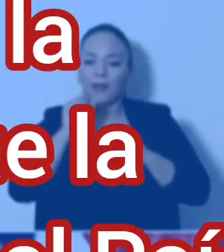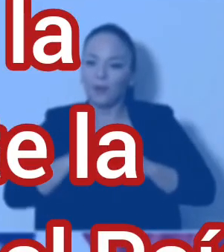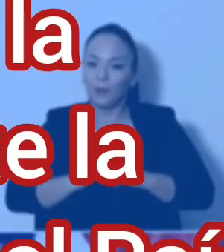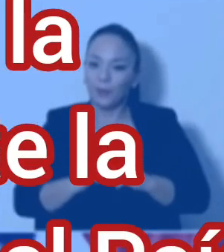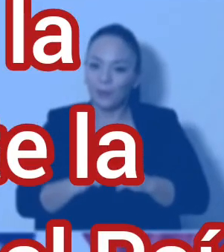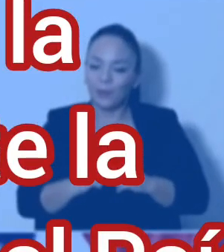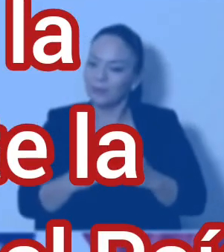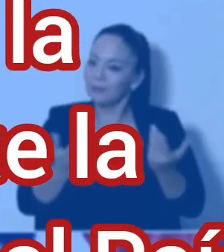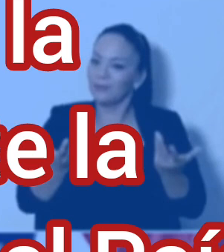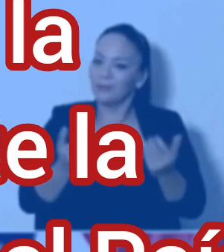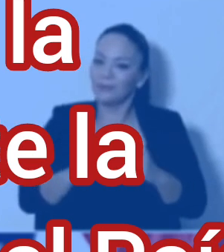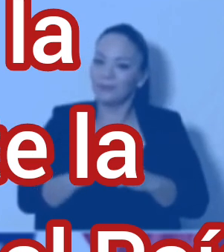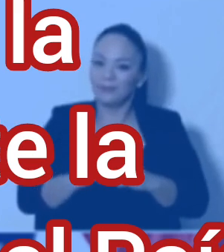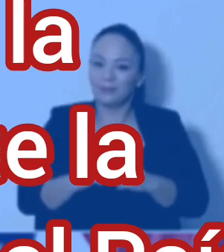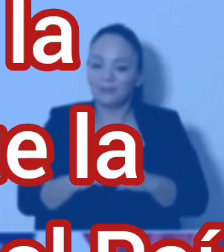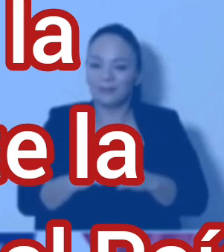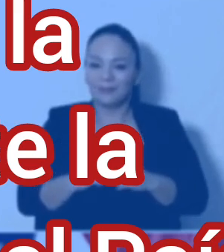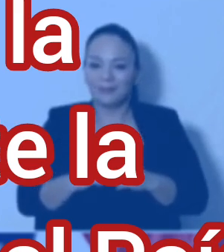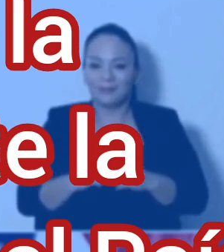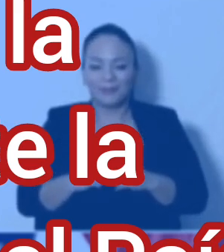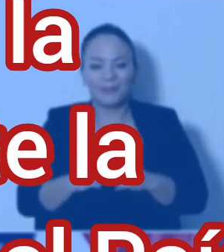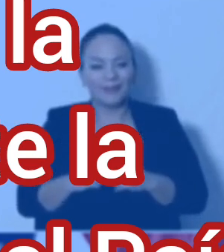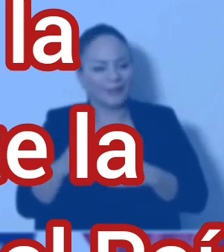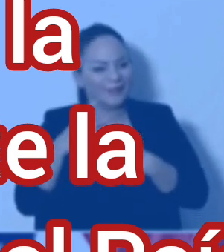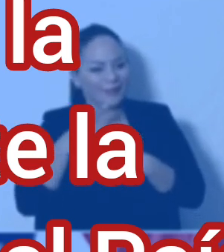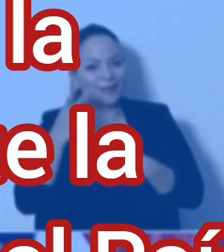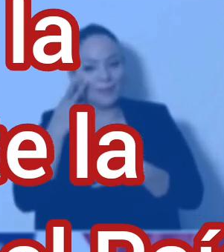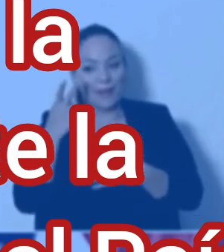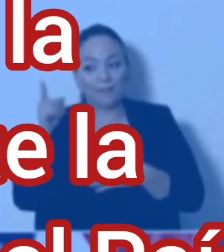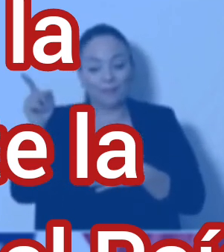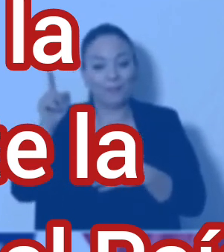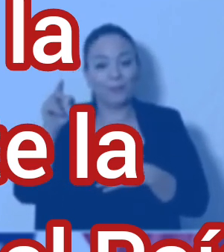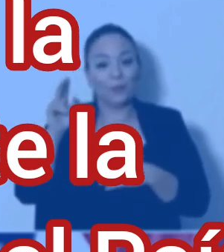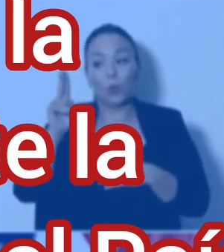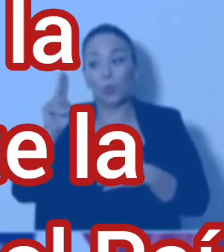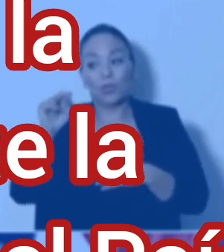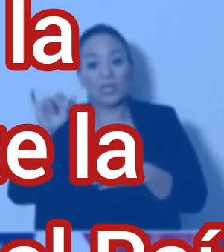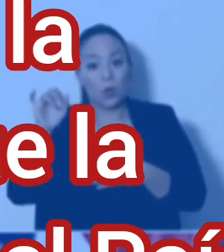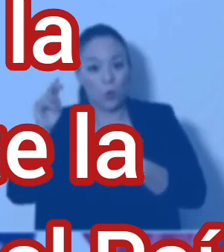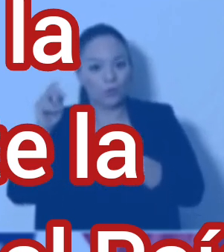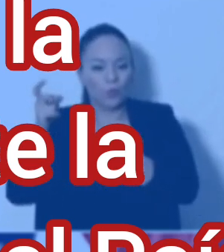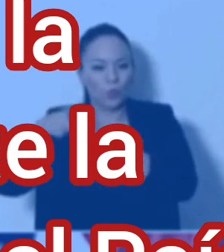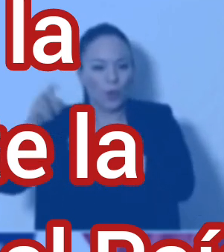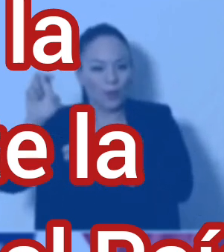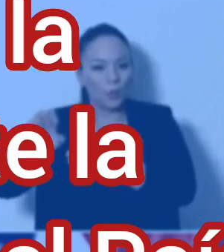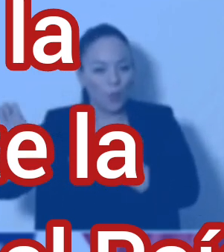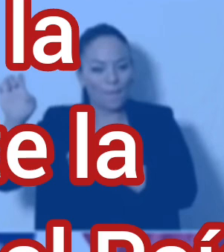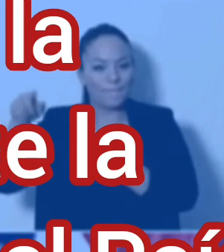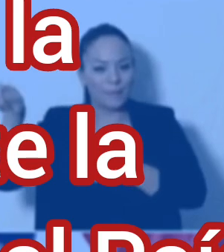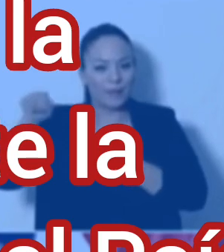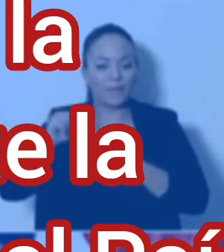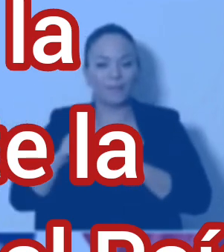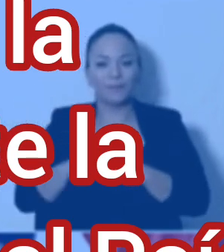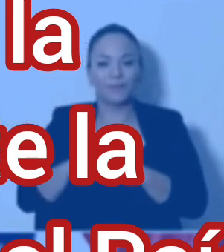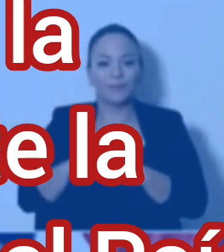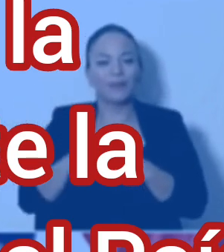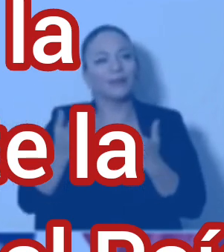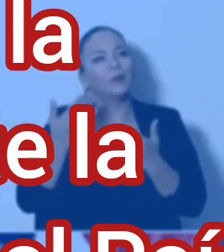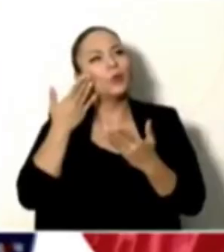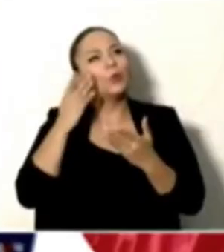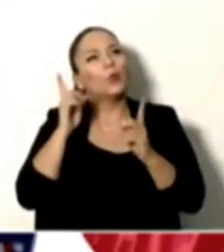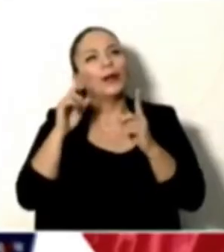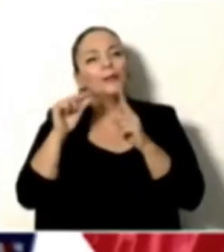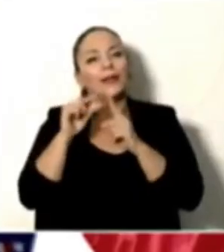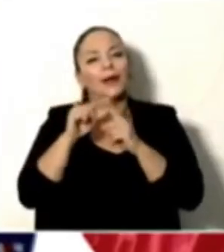enero. Entonces, la Unión Europea, que ahí no andan, que no son, ¿cuál palabra